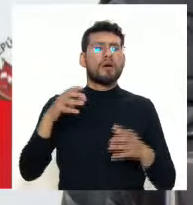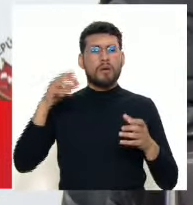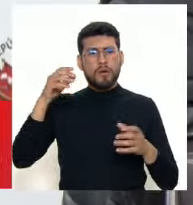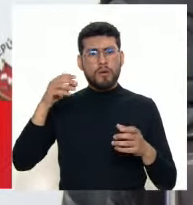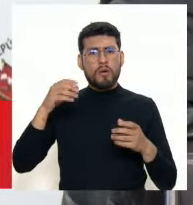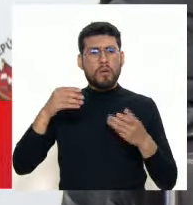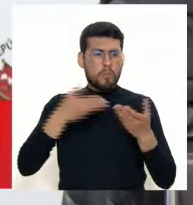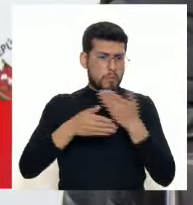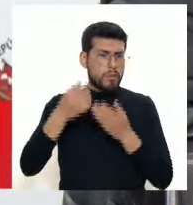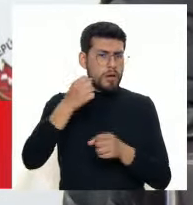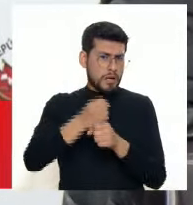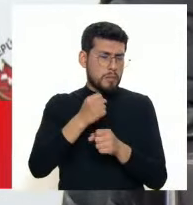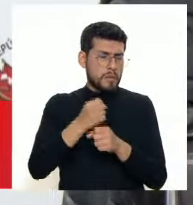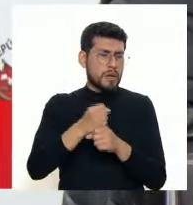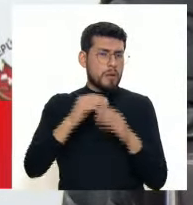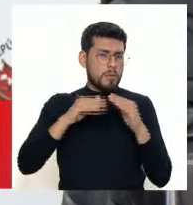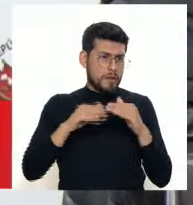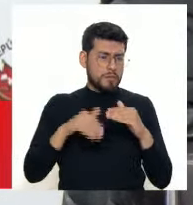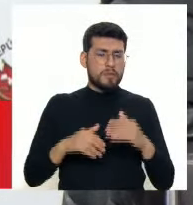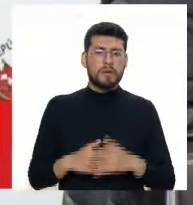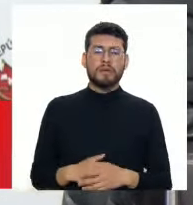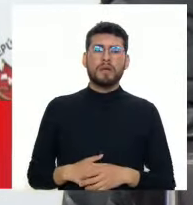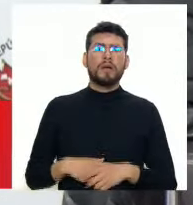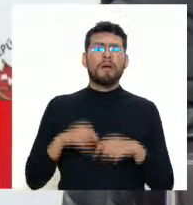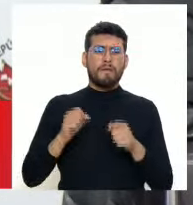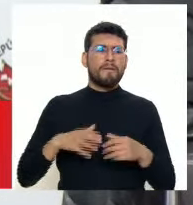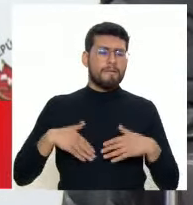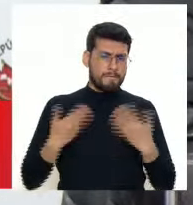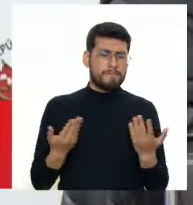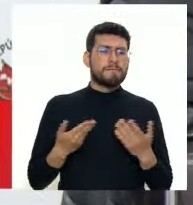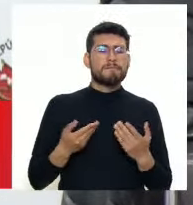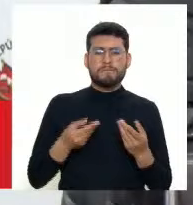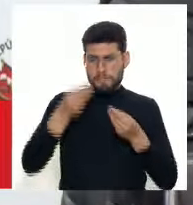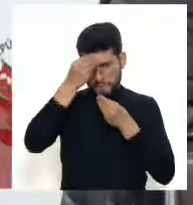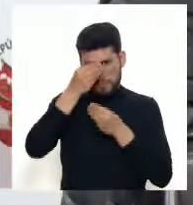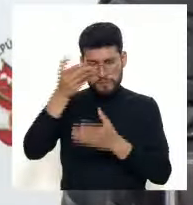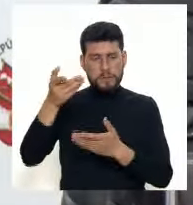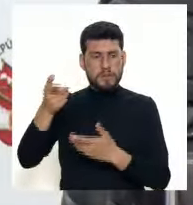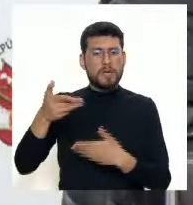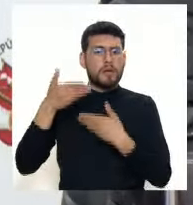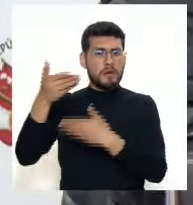Productividad y Salarios Mínimos, el plazo para elevar el informe